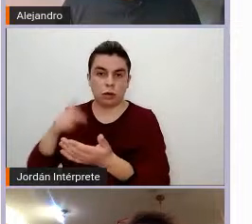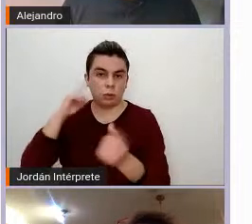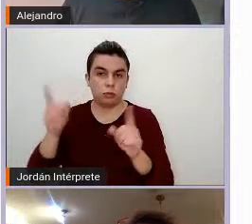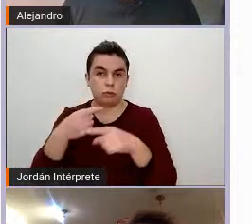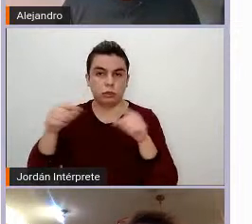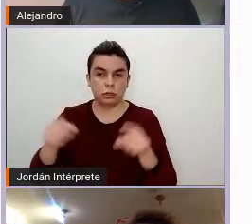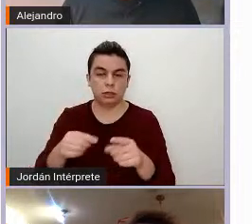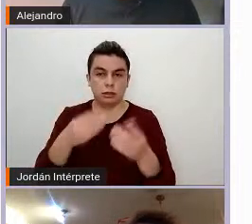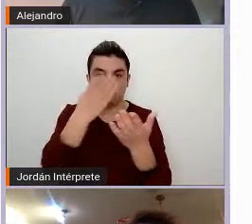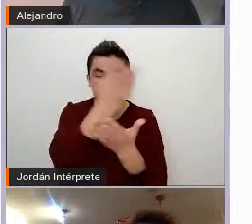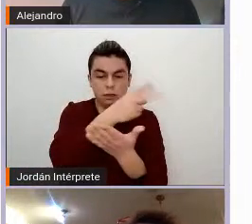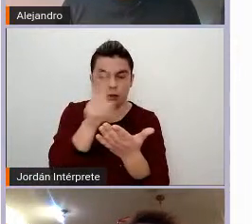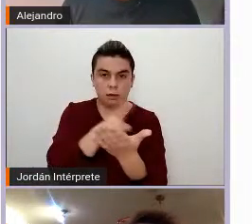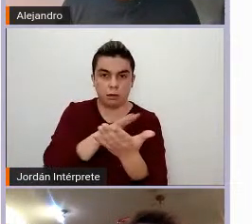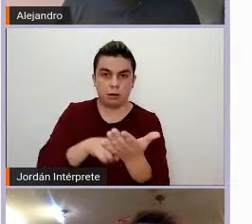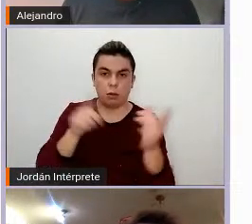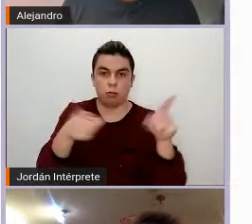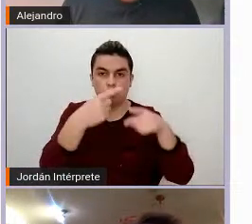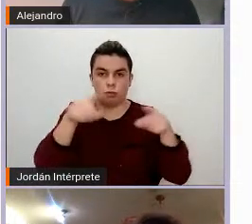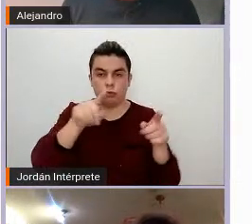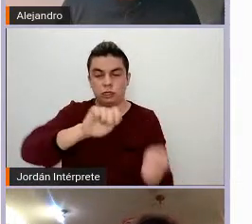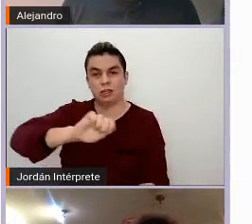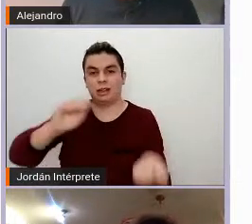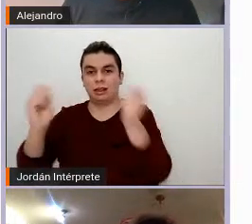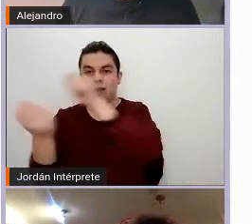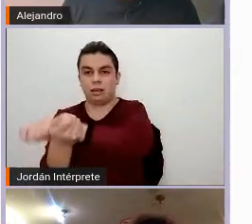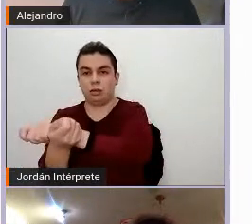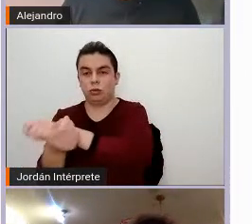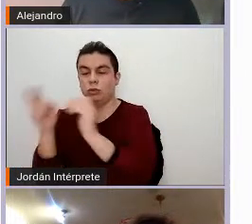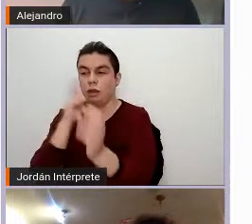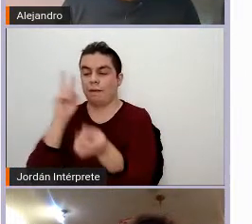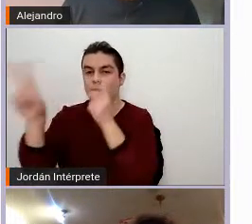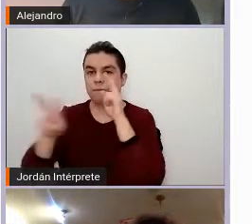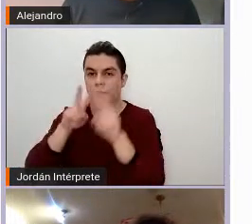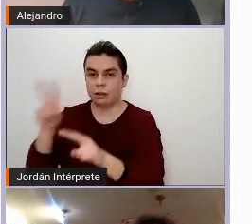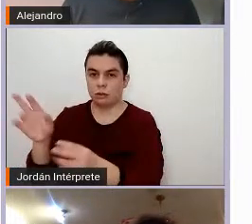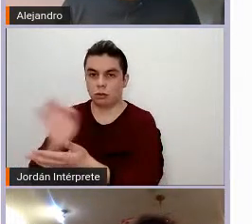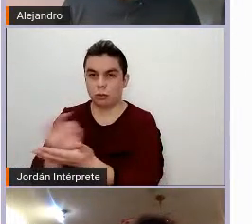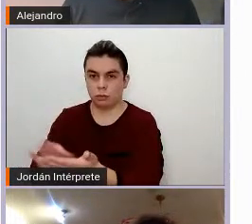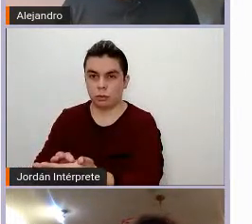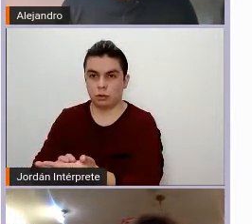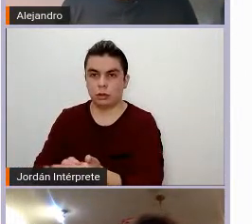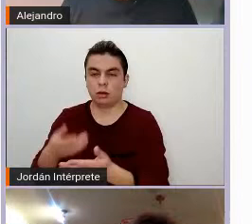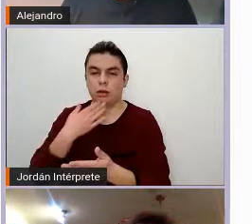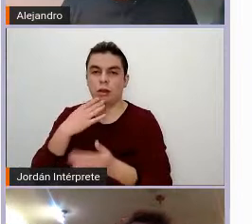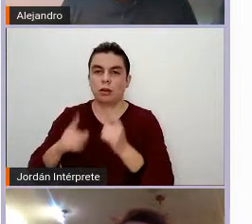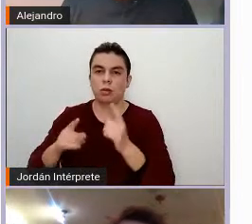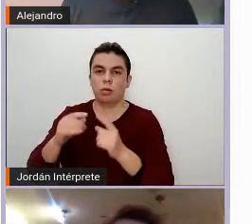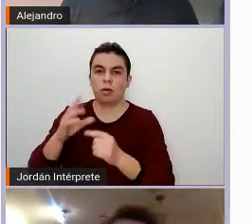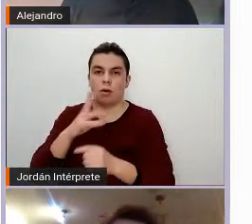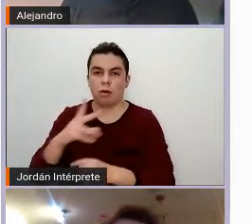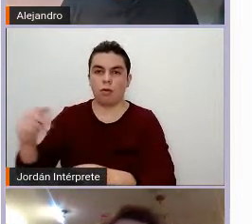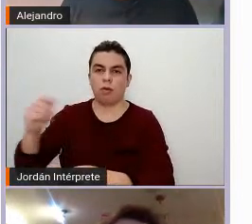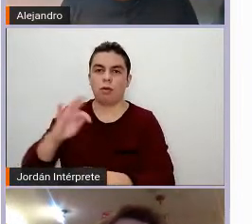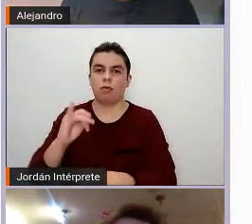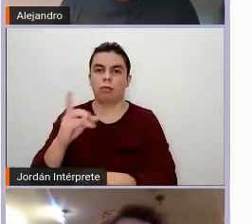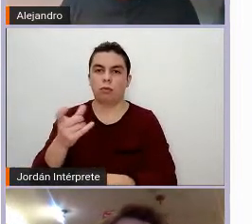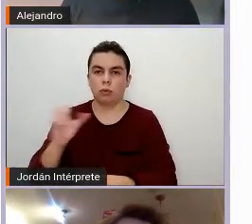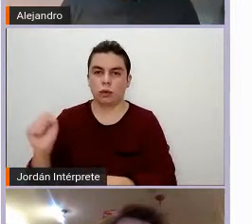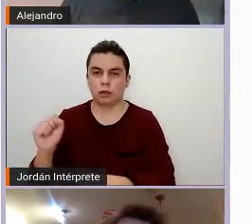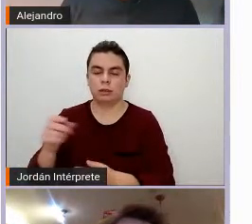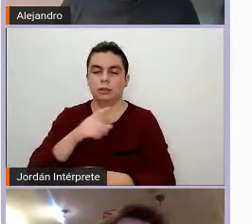a creaciones visuales, como lo demuestran muchas de sus pinturas, tales como fugas, sonatas y preludios. De